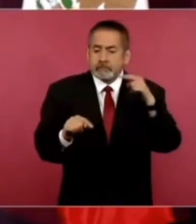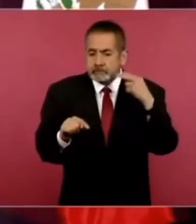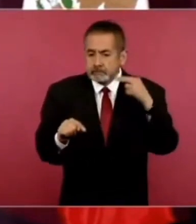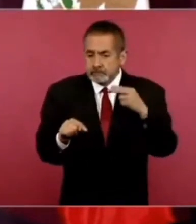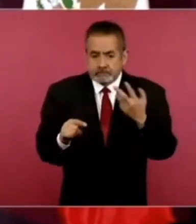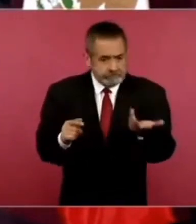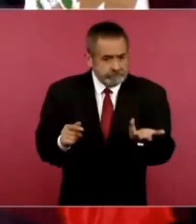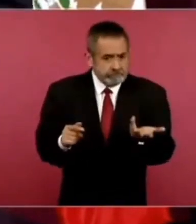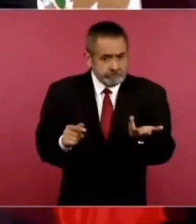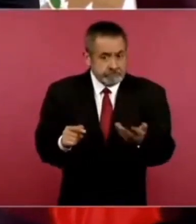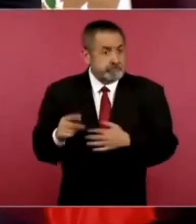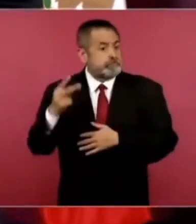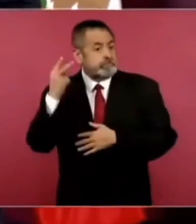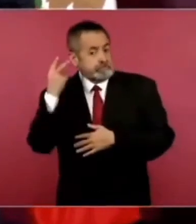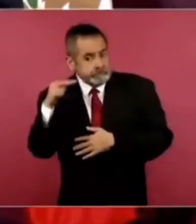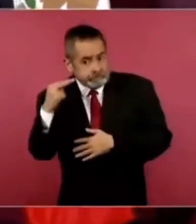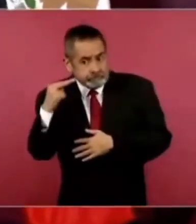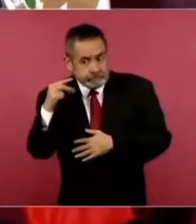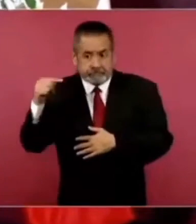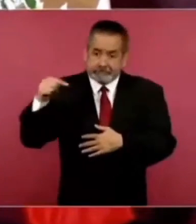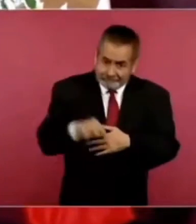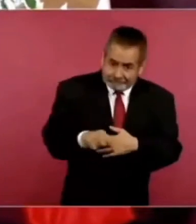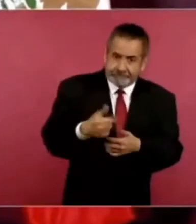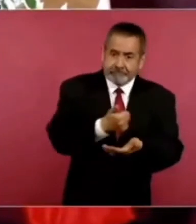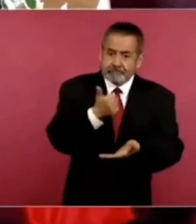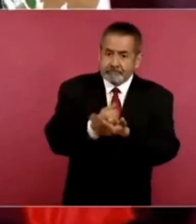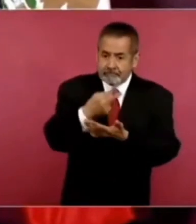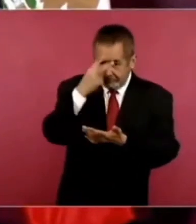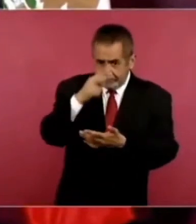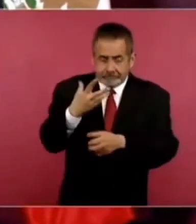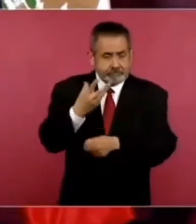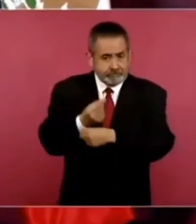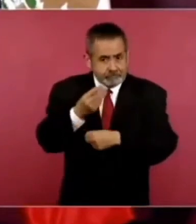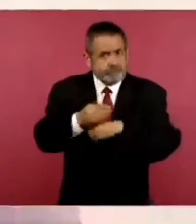¿Y por qué no de Veracruz a la Ciudad de México?